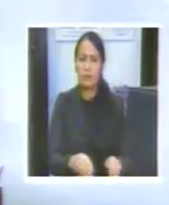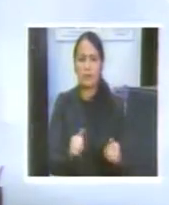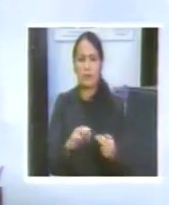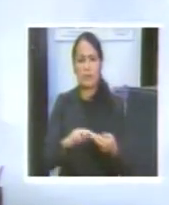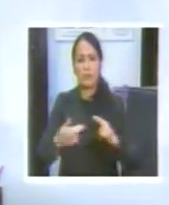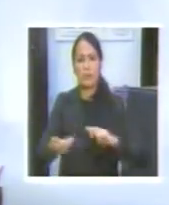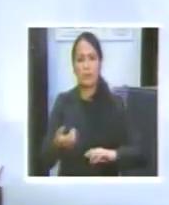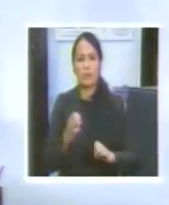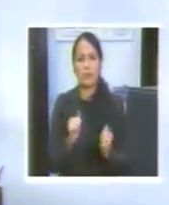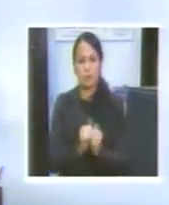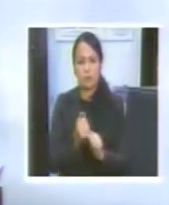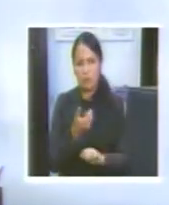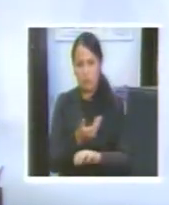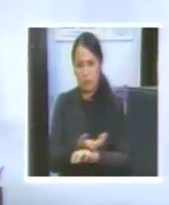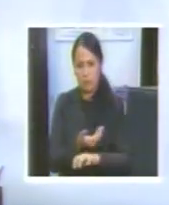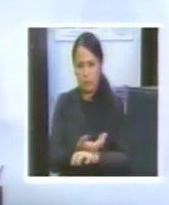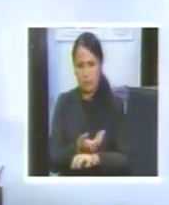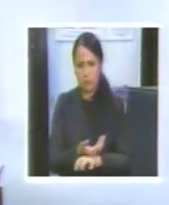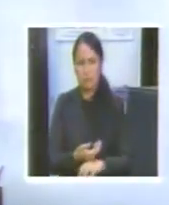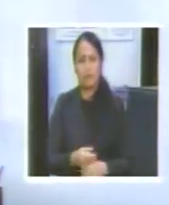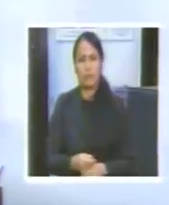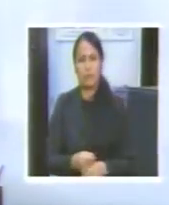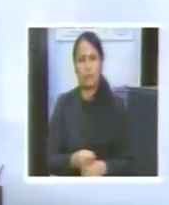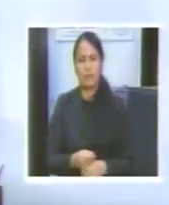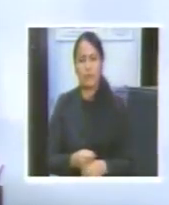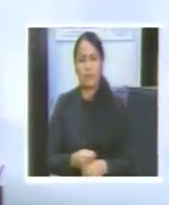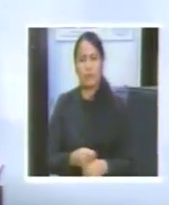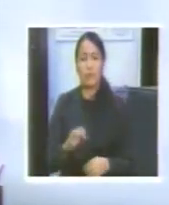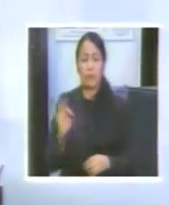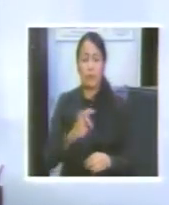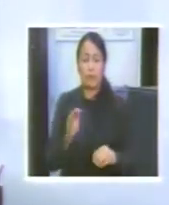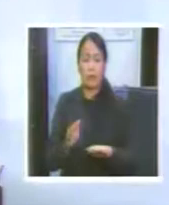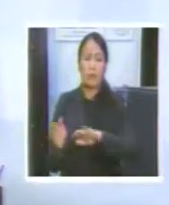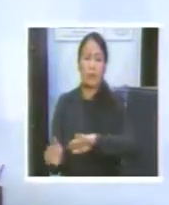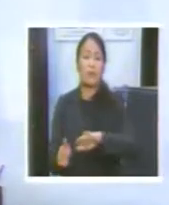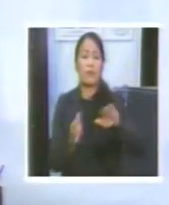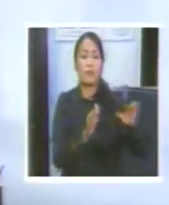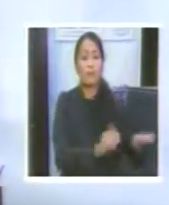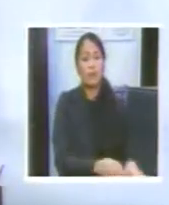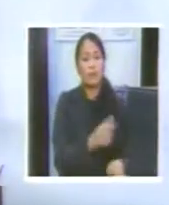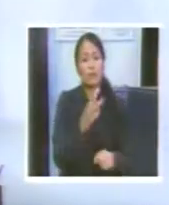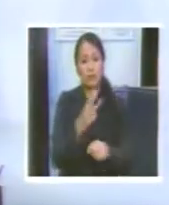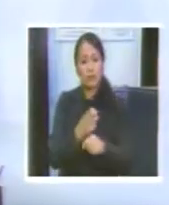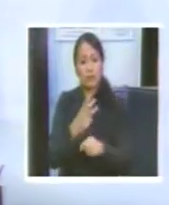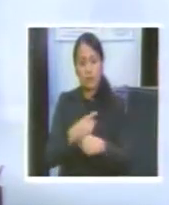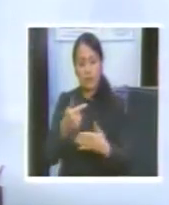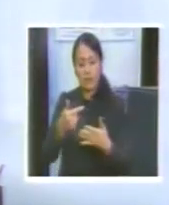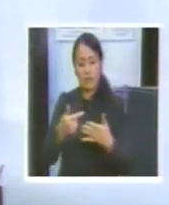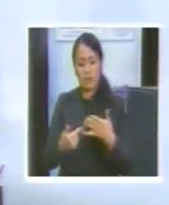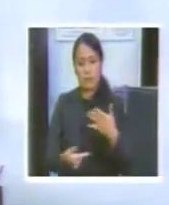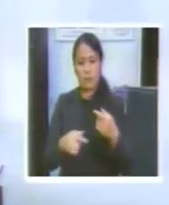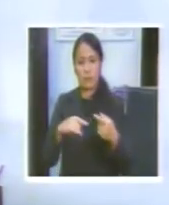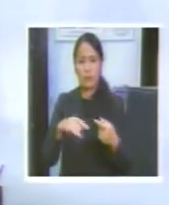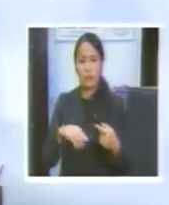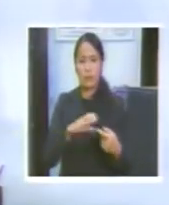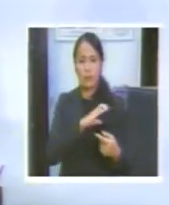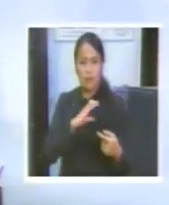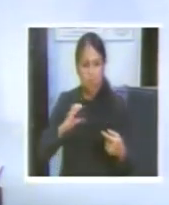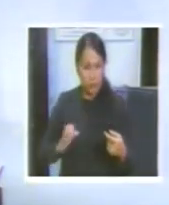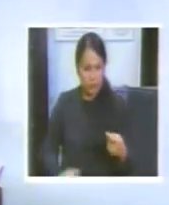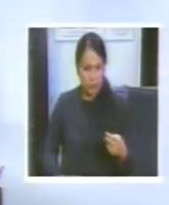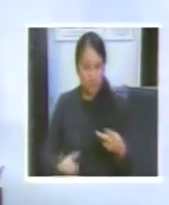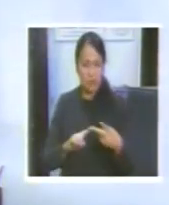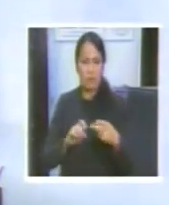con Estados Unidos. Aunque haya sido desplazada al tercer lugar por China como socio comercial de